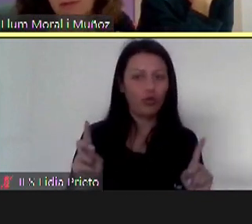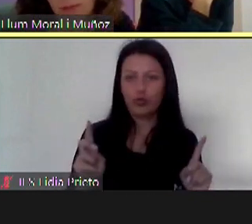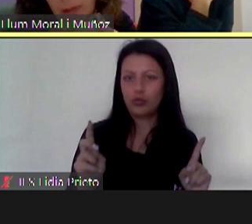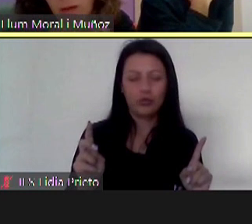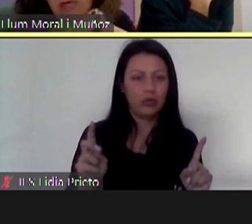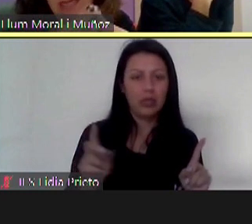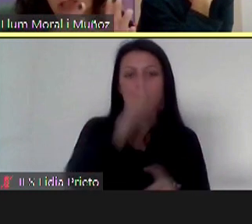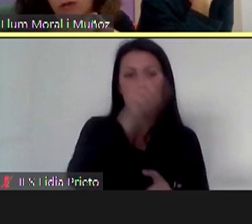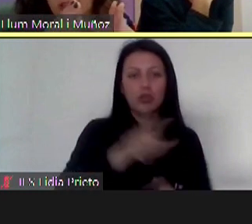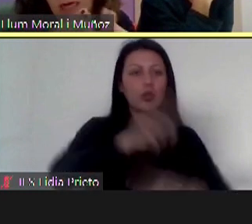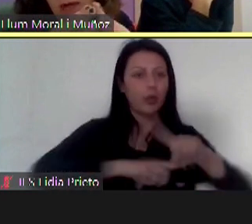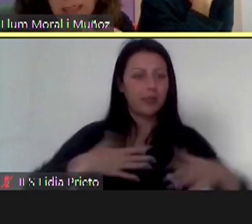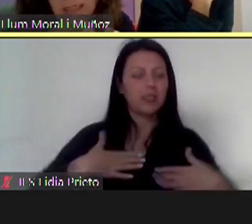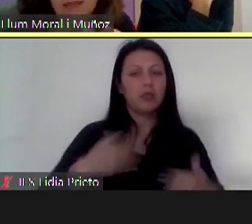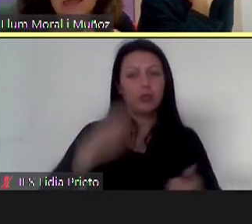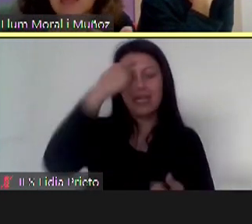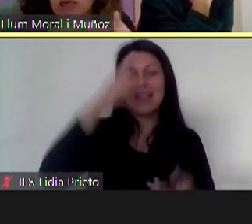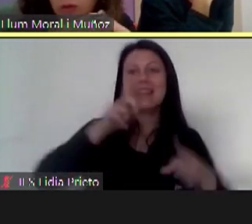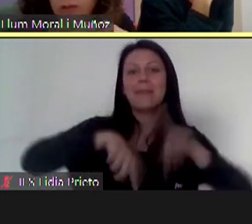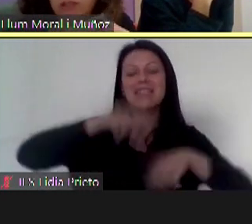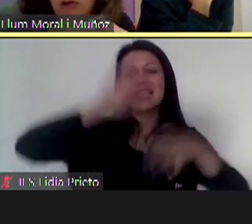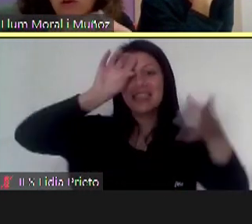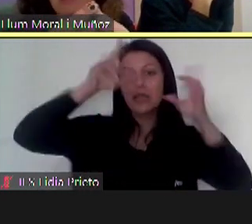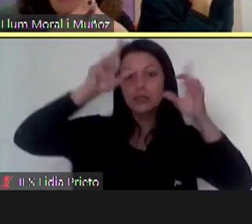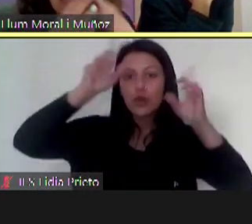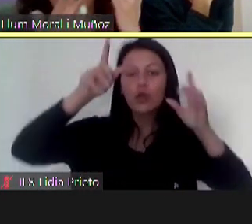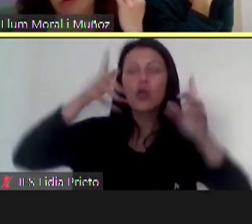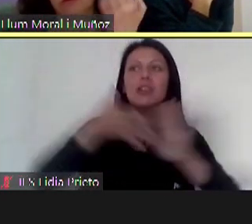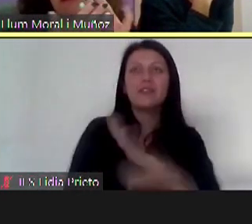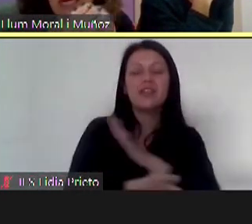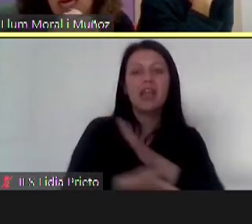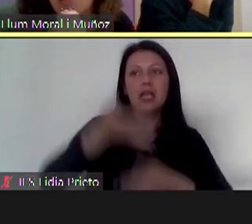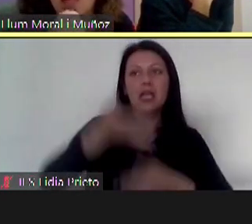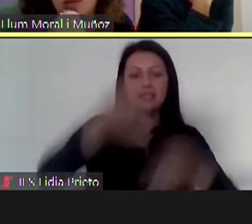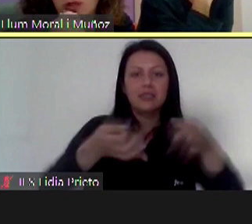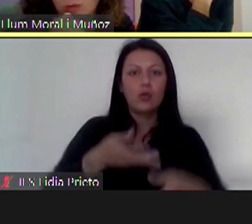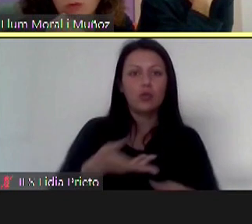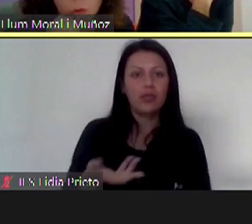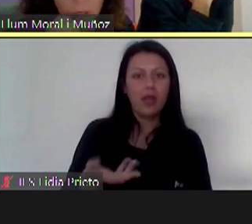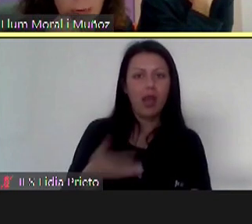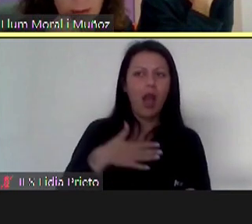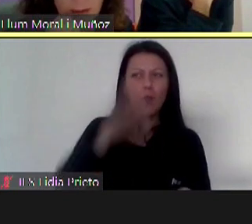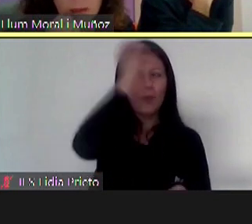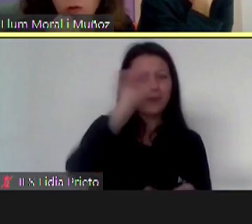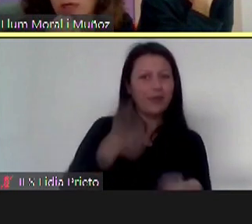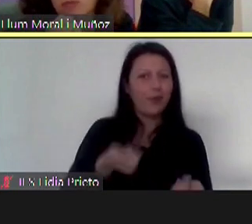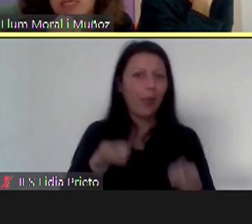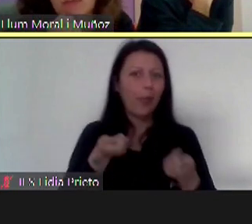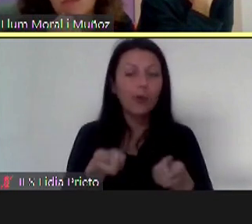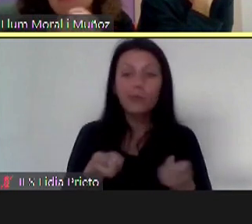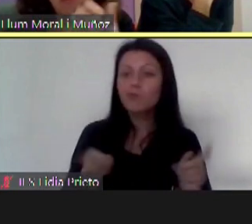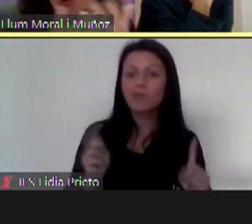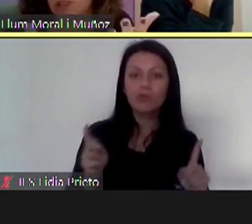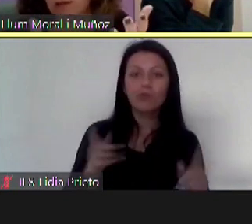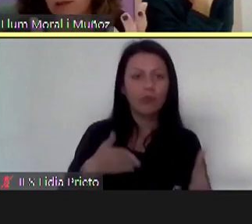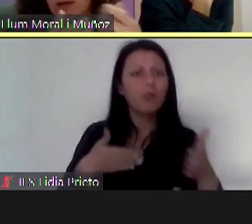salud mental, dependiendo qué trastorno mental tengan, que los juicios de valor es una barrera a la hora de que nos podamos comunicar con ellas, porque